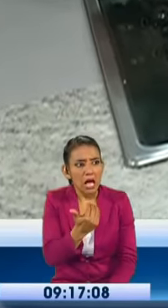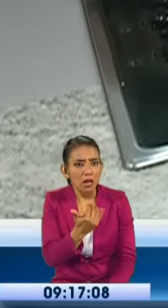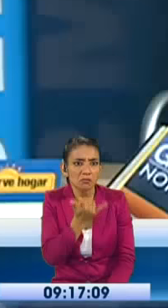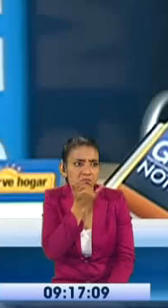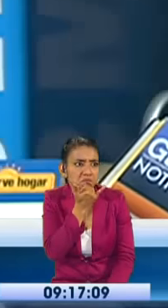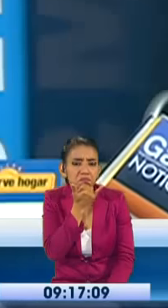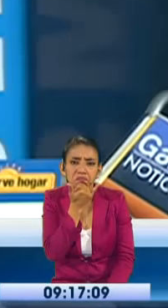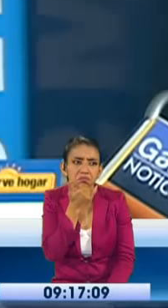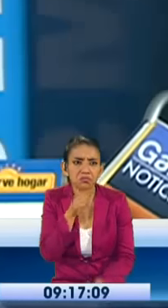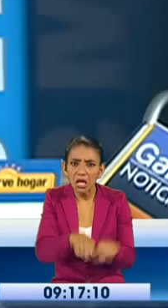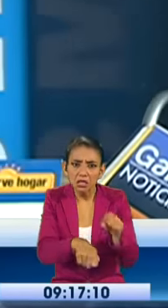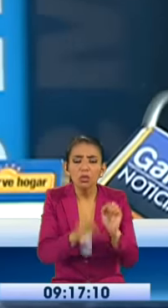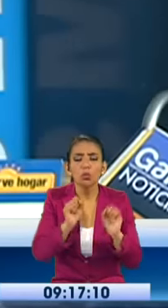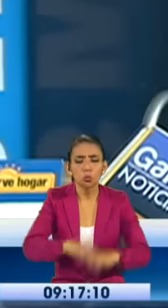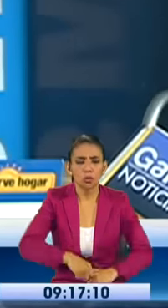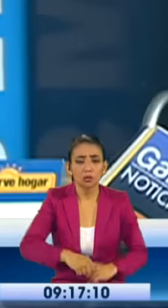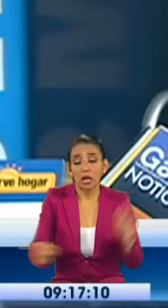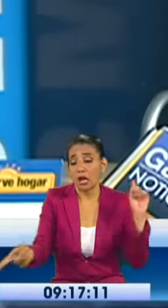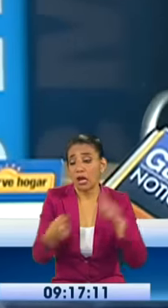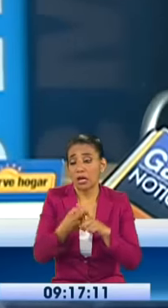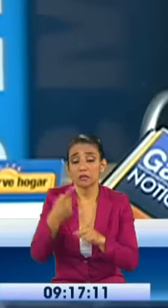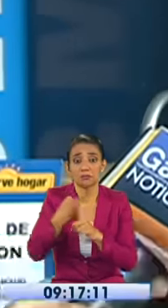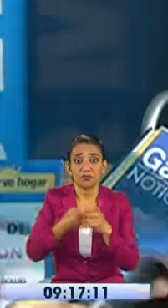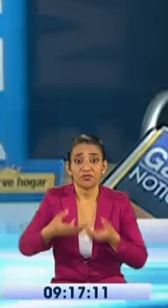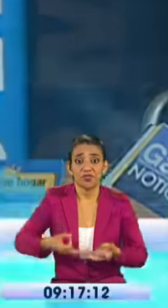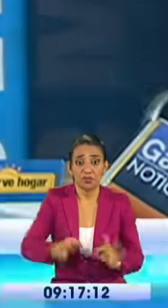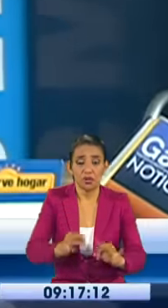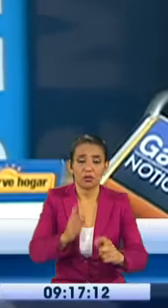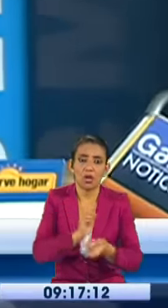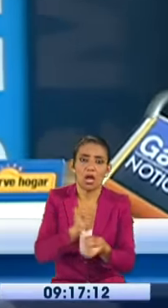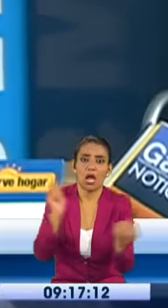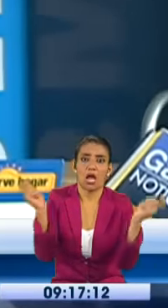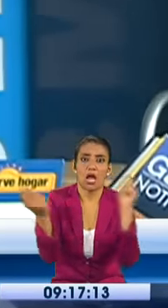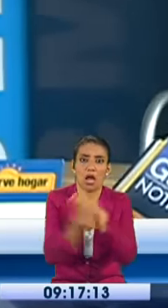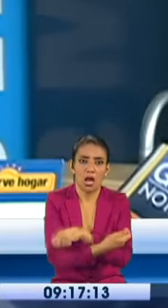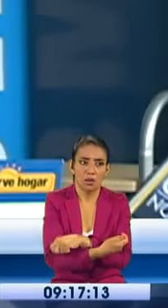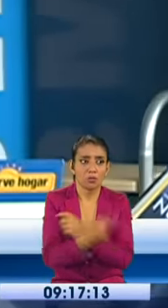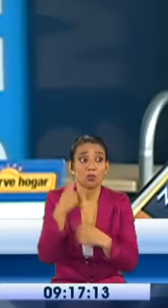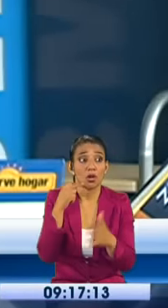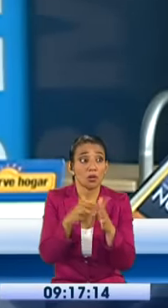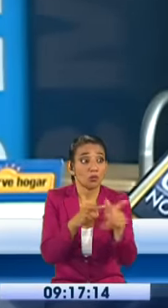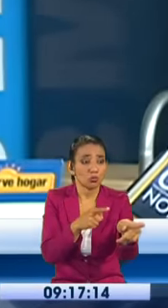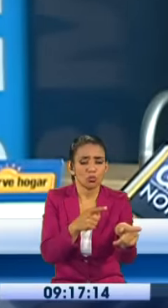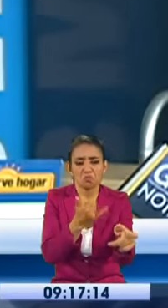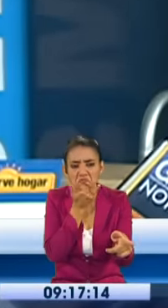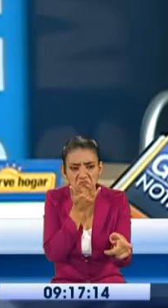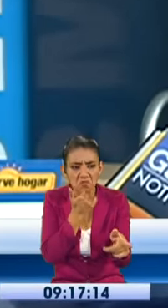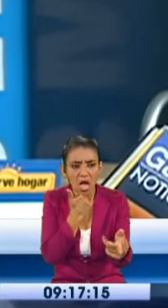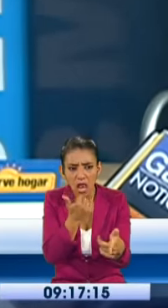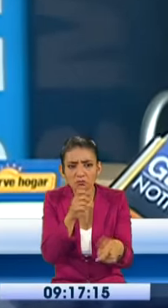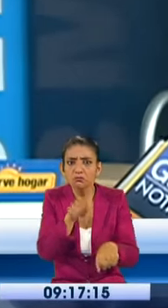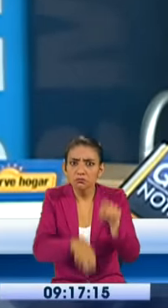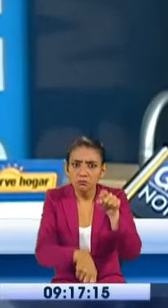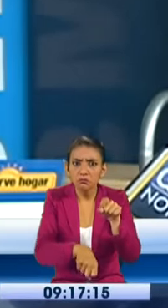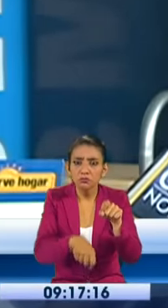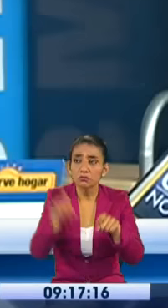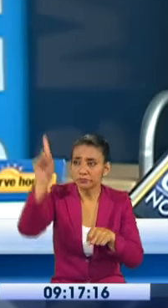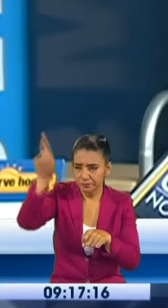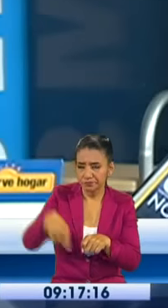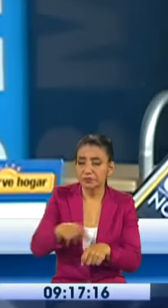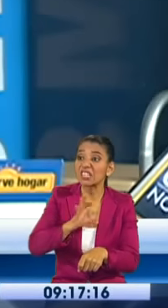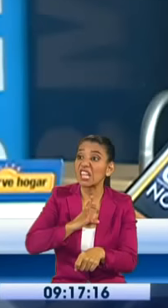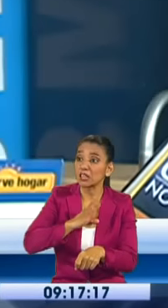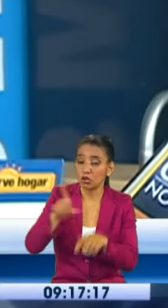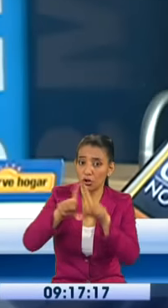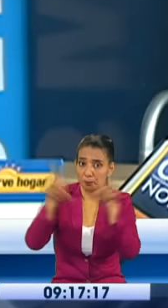avería. Hasta el mes de febrero cambio 1 a 1. ¿Qué significa eso? En el caso de que se tenga algún desperfecto, un técnico de la empresa